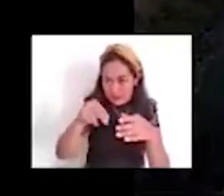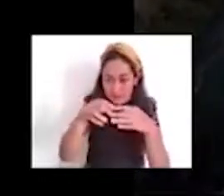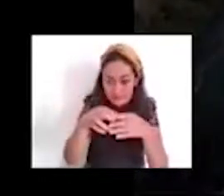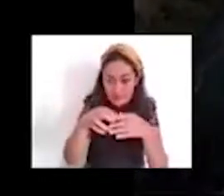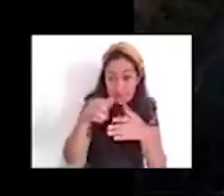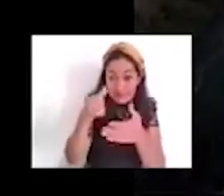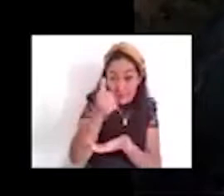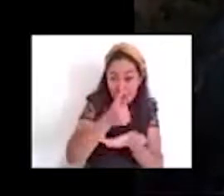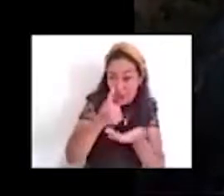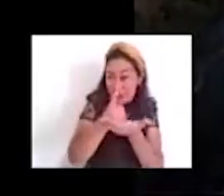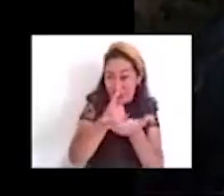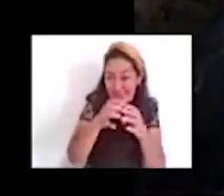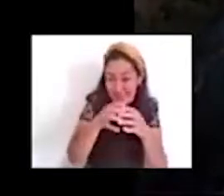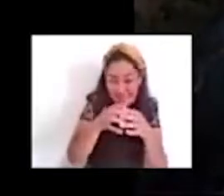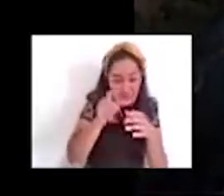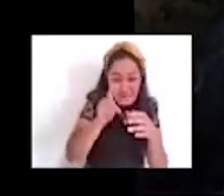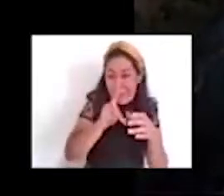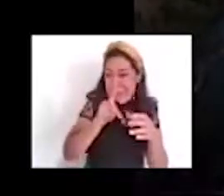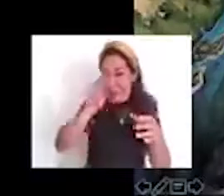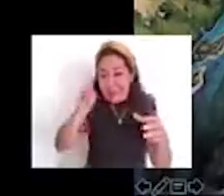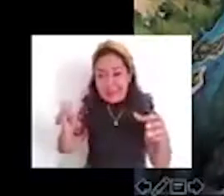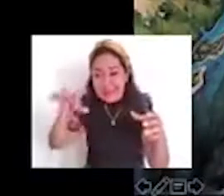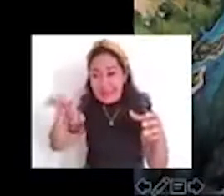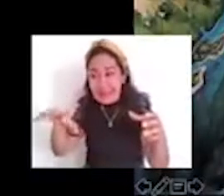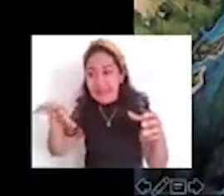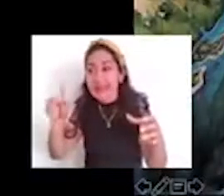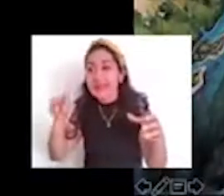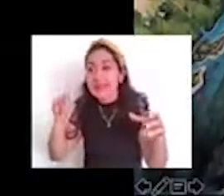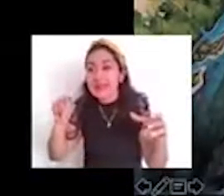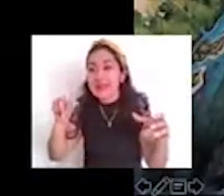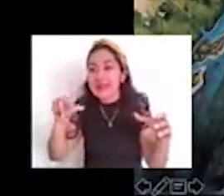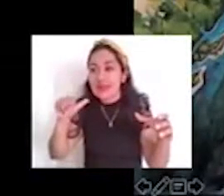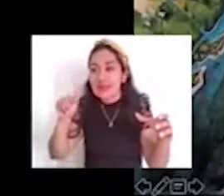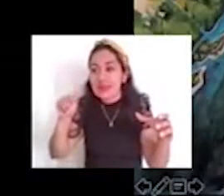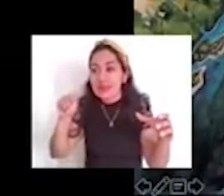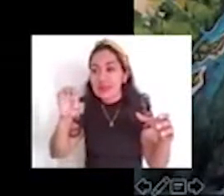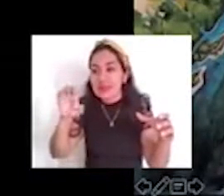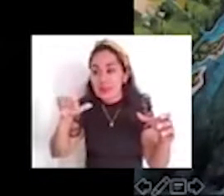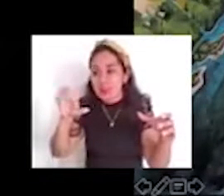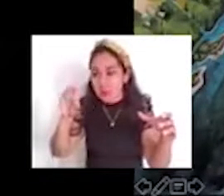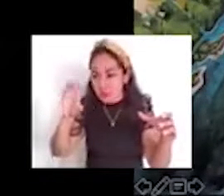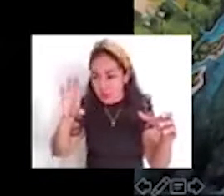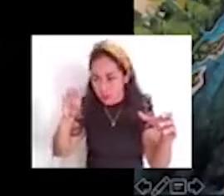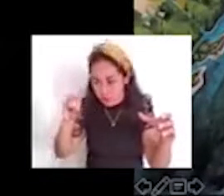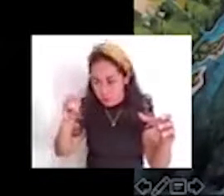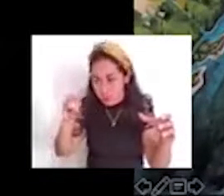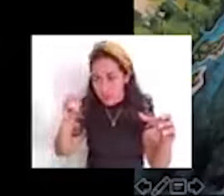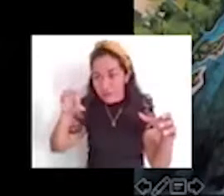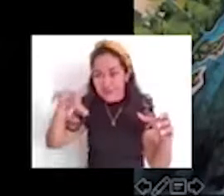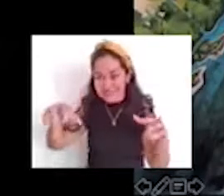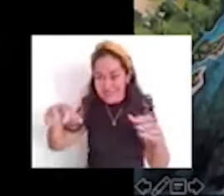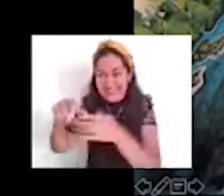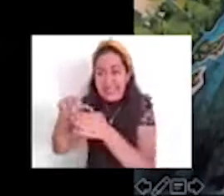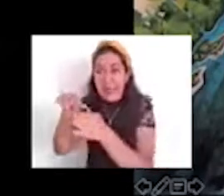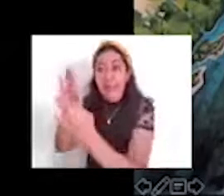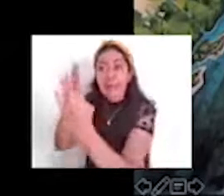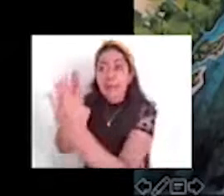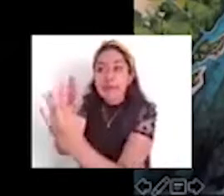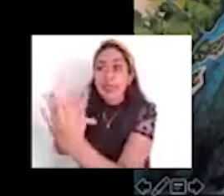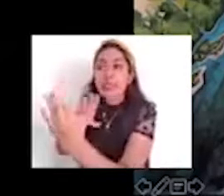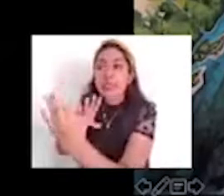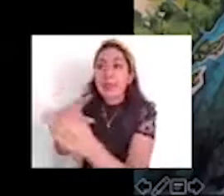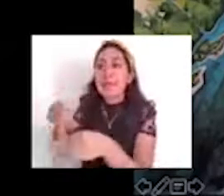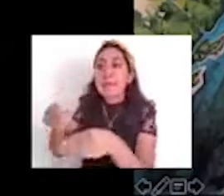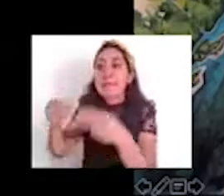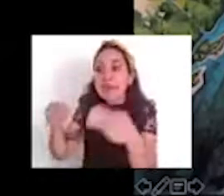gemela Tlatelolco. Al frente del Templo Mayor de Tlatelolco, el mercado de la ciudad, que ya también